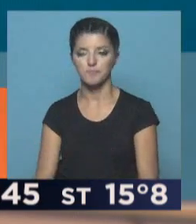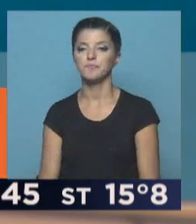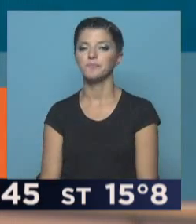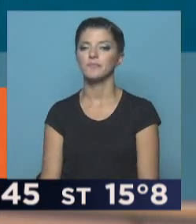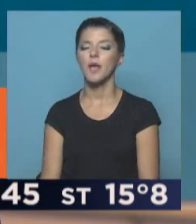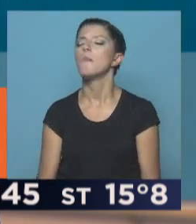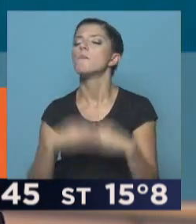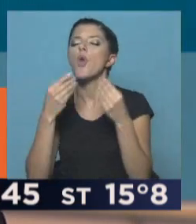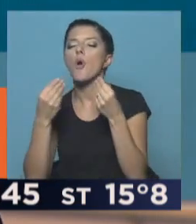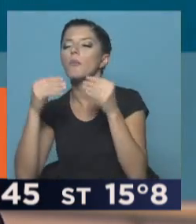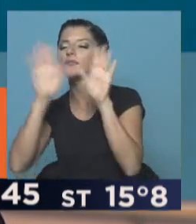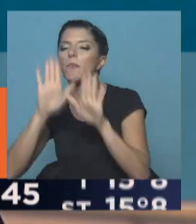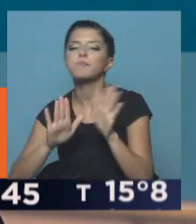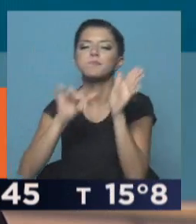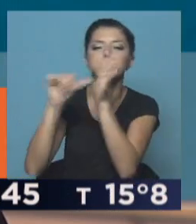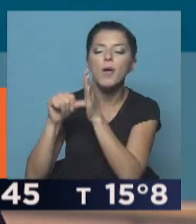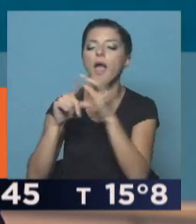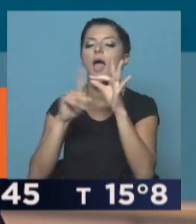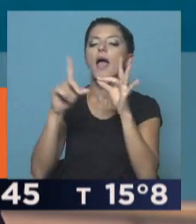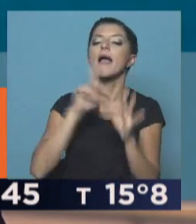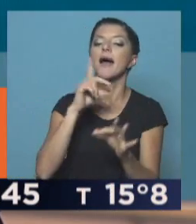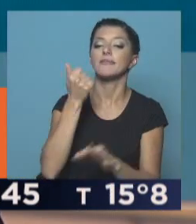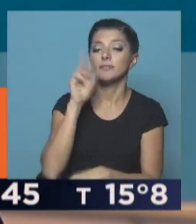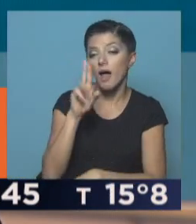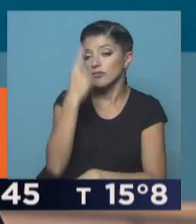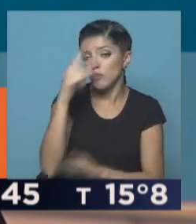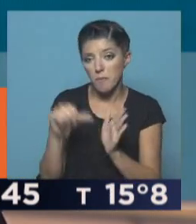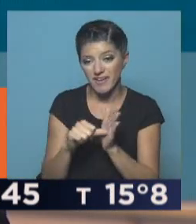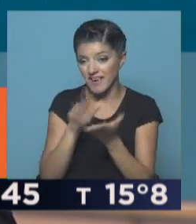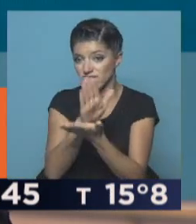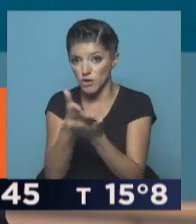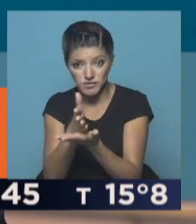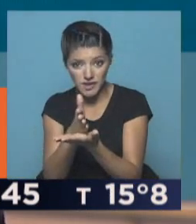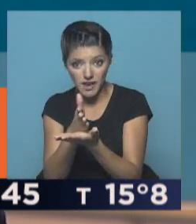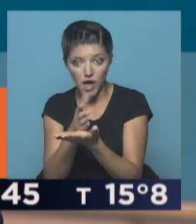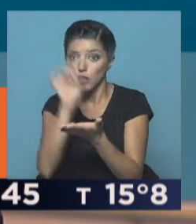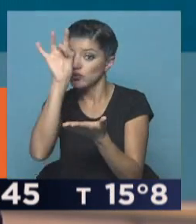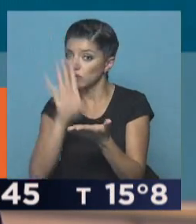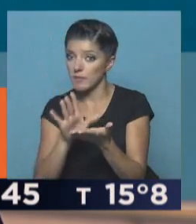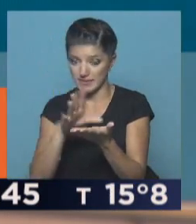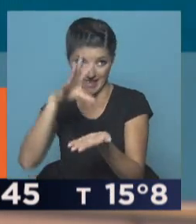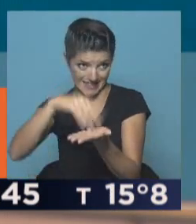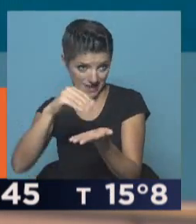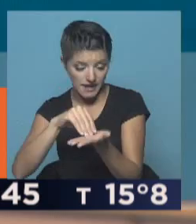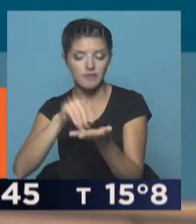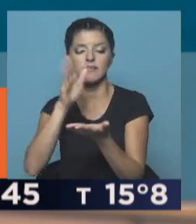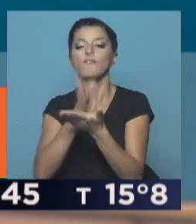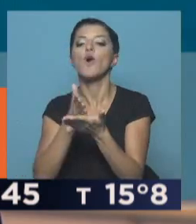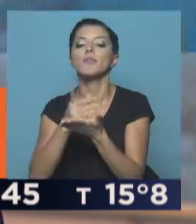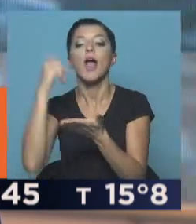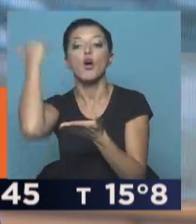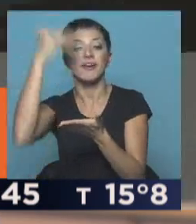o cómo se realinea Qatar, que es un país que no tiene frontera más que con frontera terrestre, sí, más que con Arabia